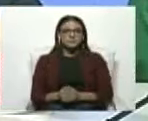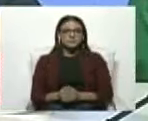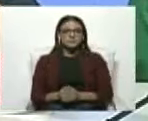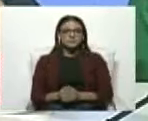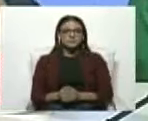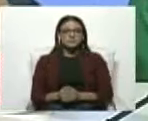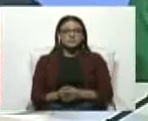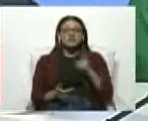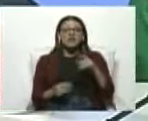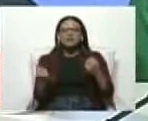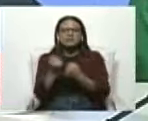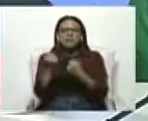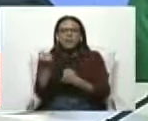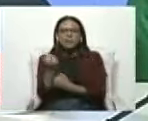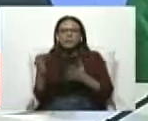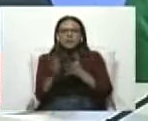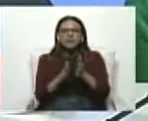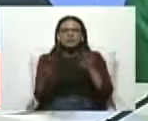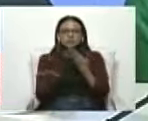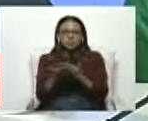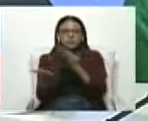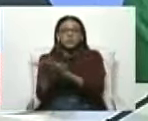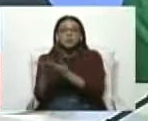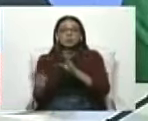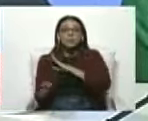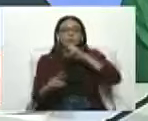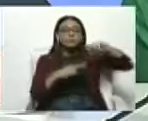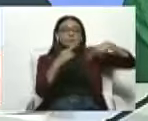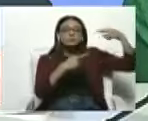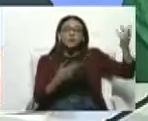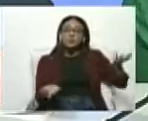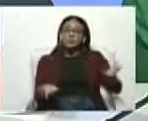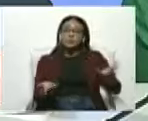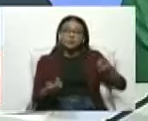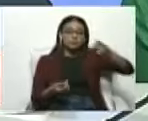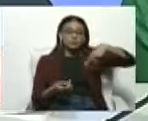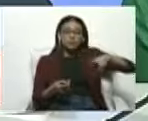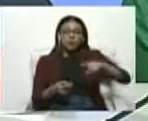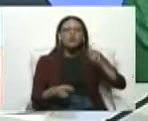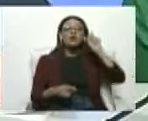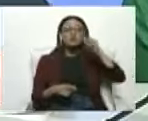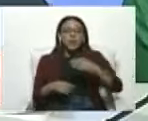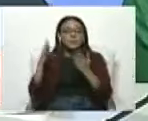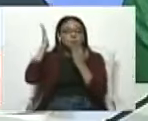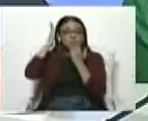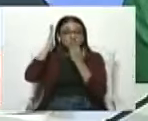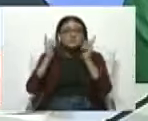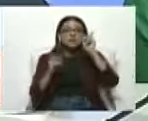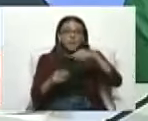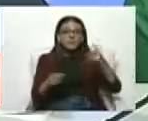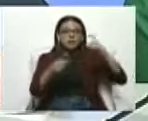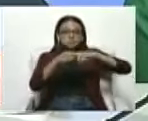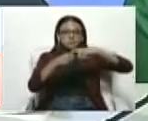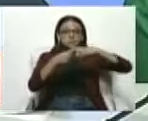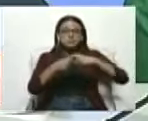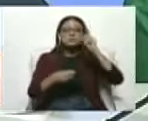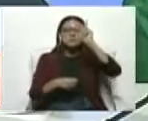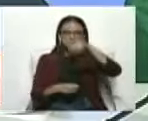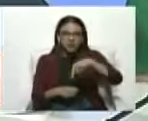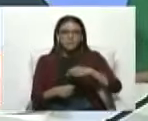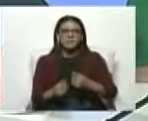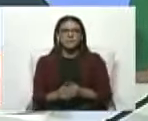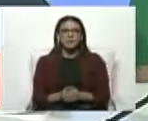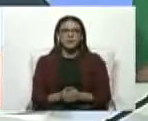que apoyan la propuesta de la Revolución Bolivariana. Luego están los movimientos indígenas y aborígenes de Venezuela.